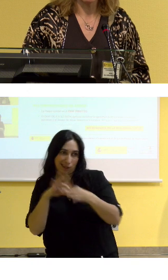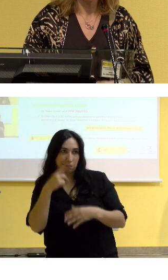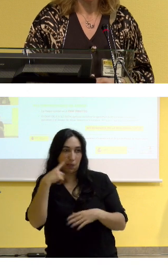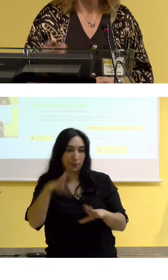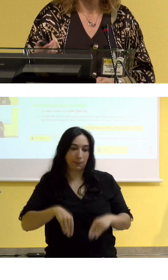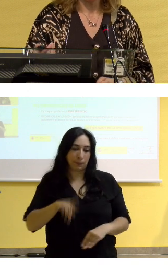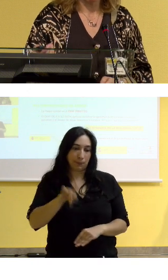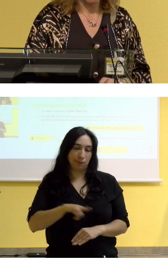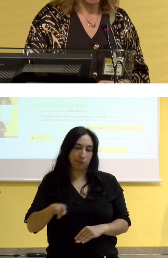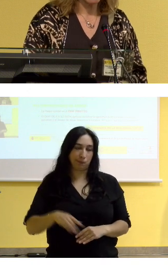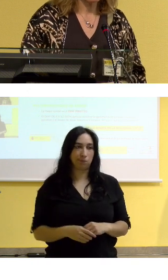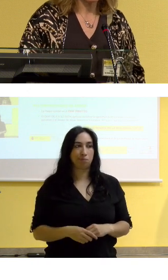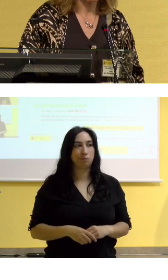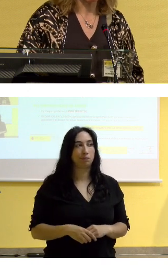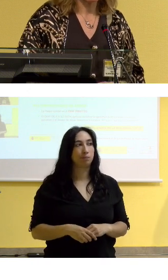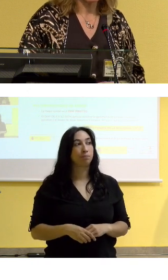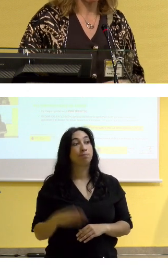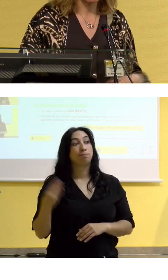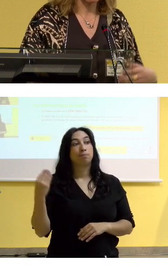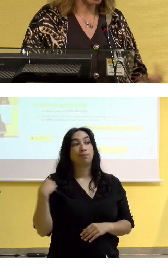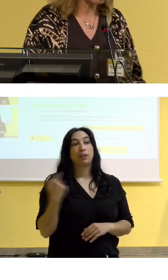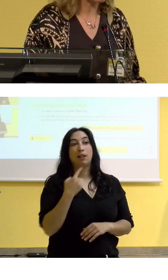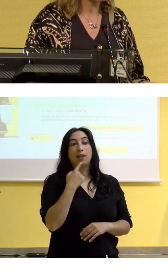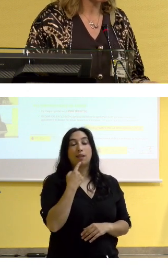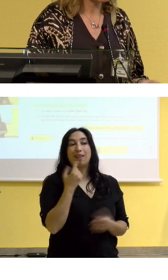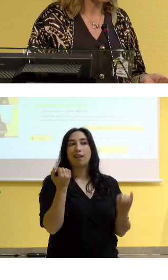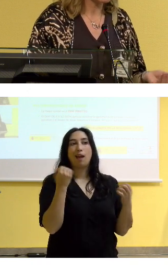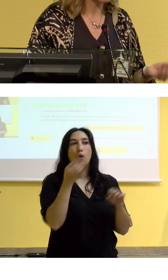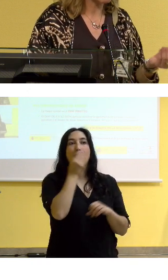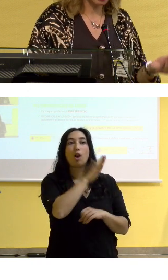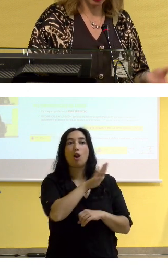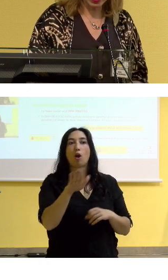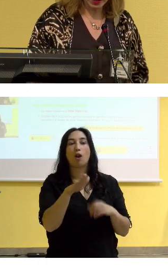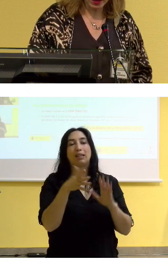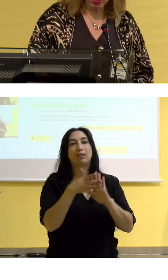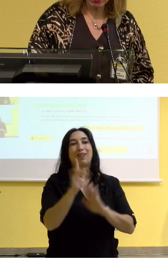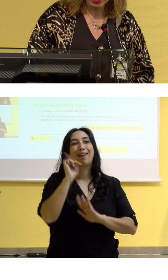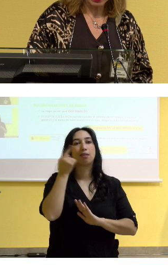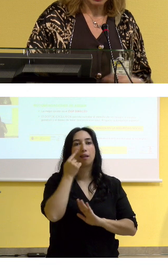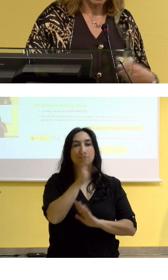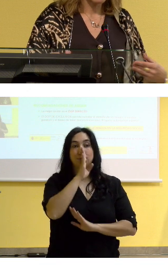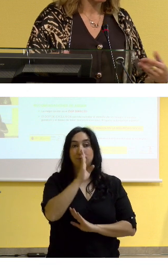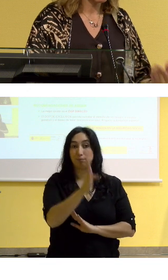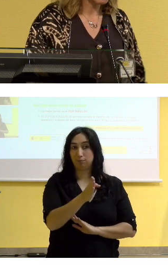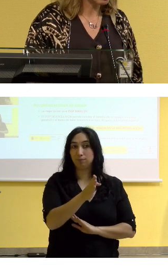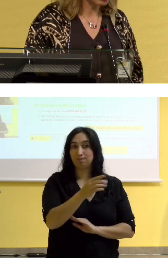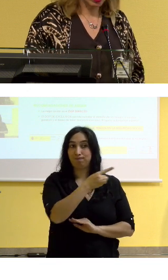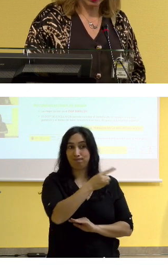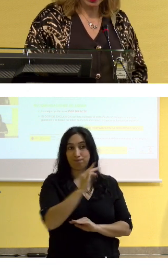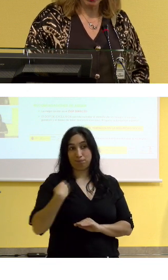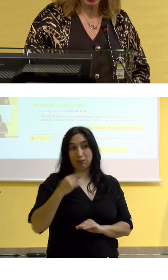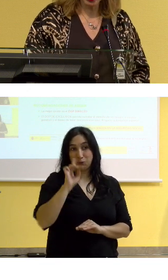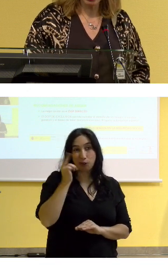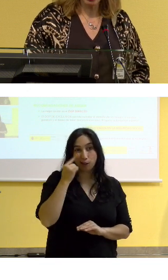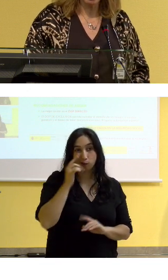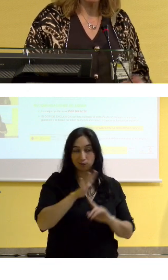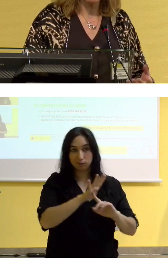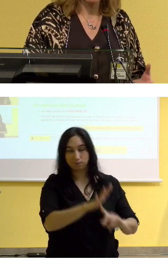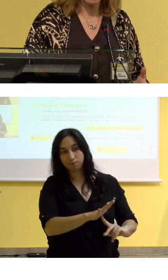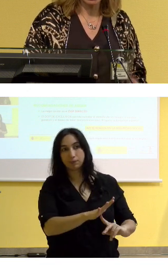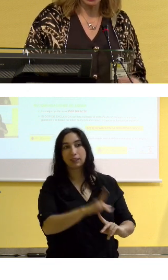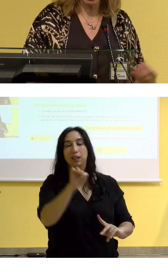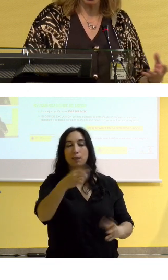Bueno, pues por eso dicen que aunque lo mejor es el diagnóstico directo, este diagnóstico de exclusión